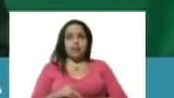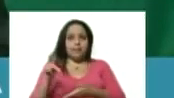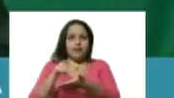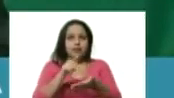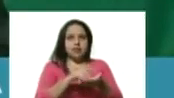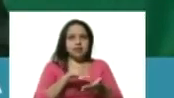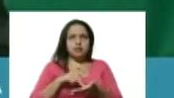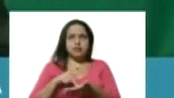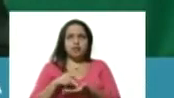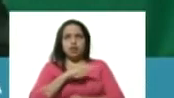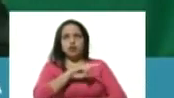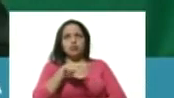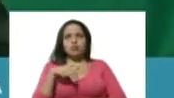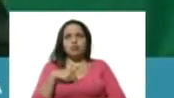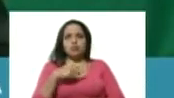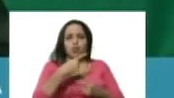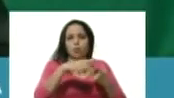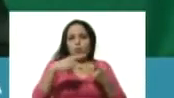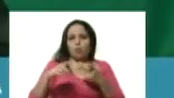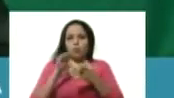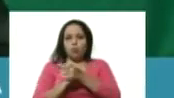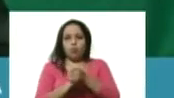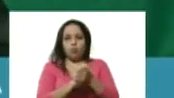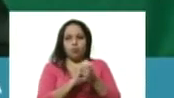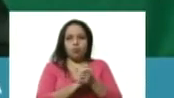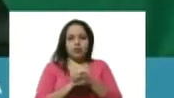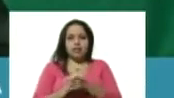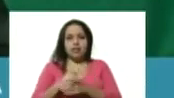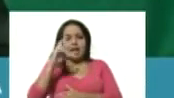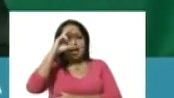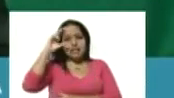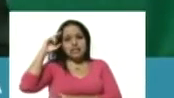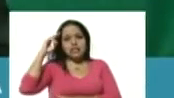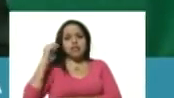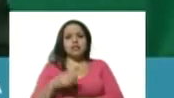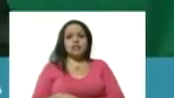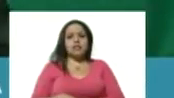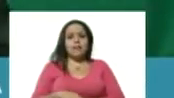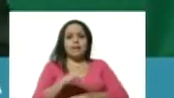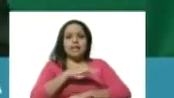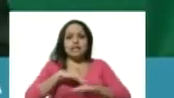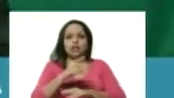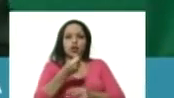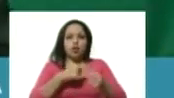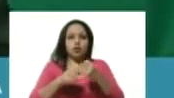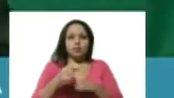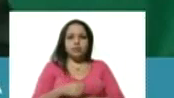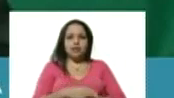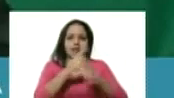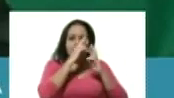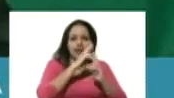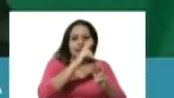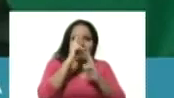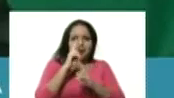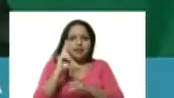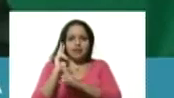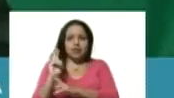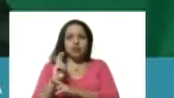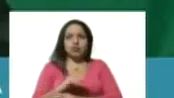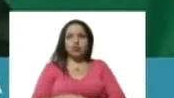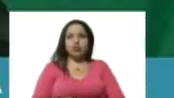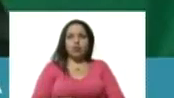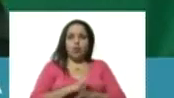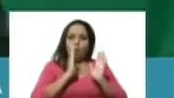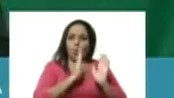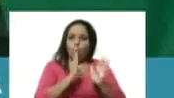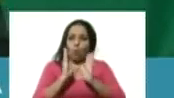de nuestros colegas, compañeros, cancilleres y ministros de Economía, y bueno, respetando el orden